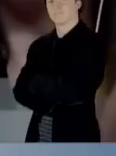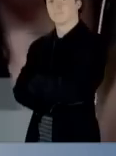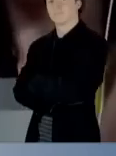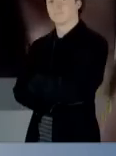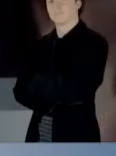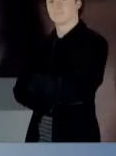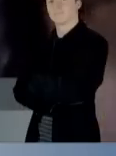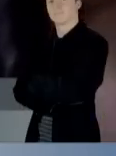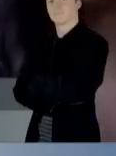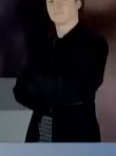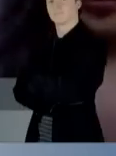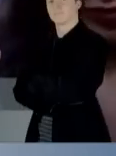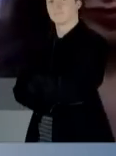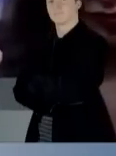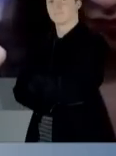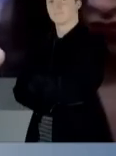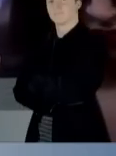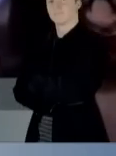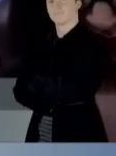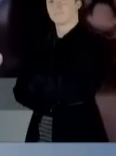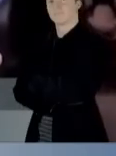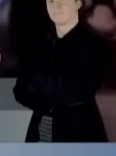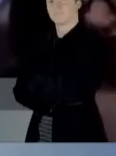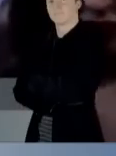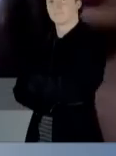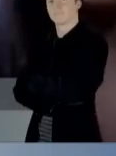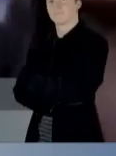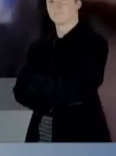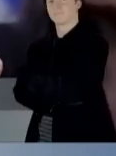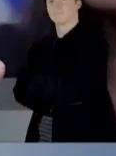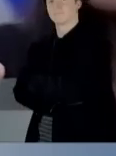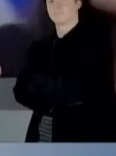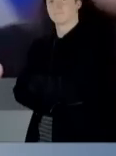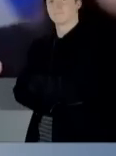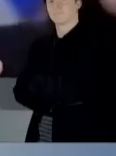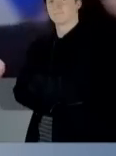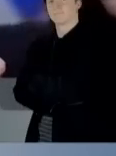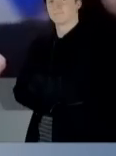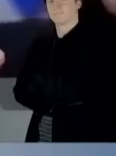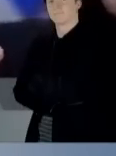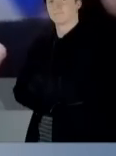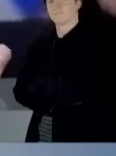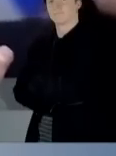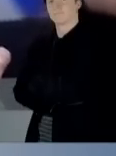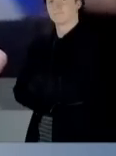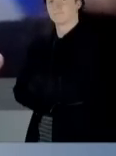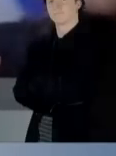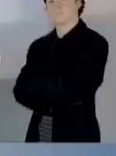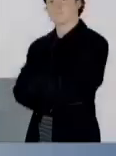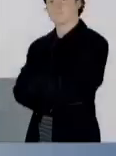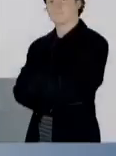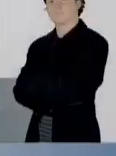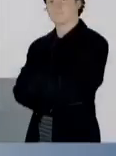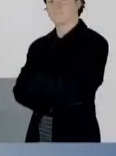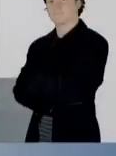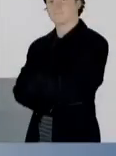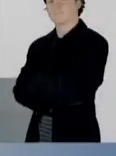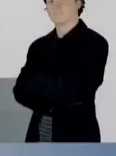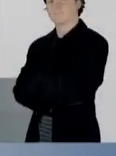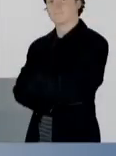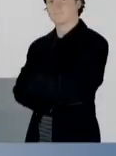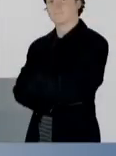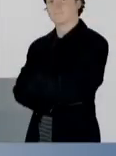Gabriel borich al exjuez español Baltazar garzón por su rol y compromiso en la defensa de los Derechos Humanos a nivel internacional